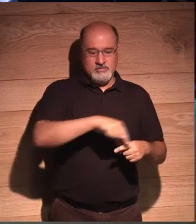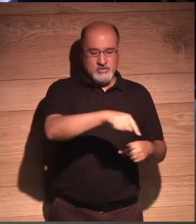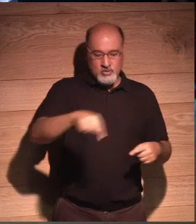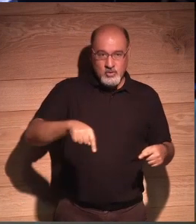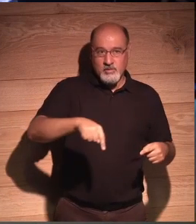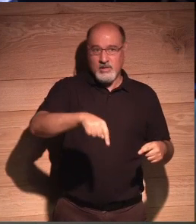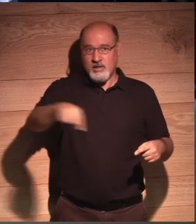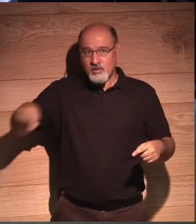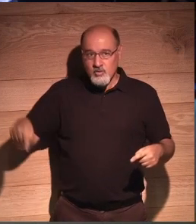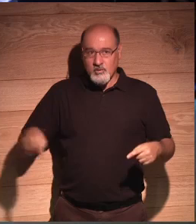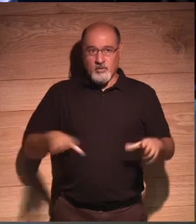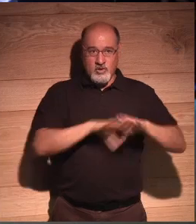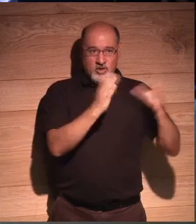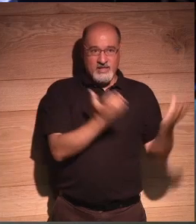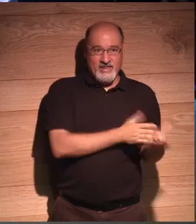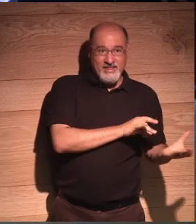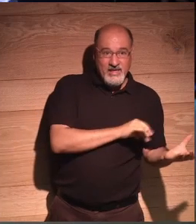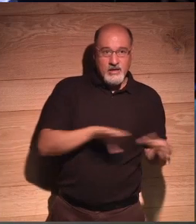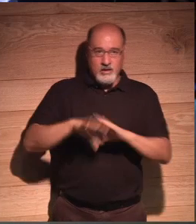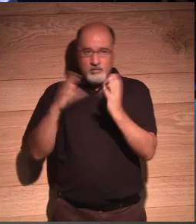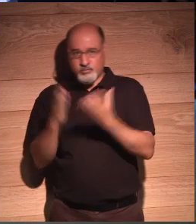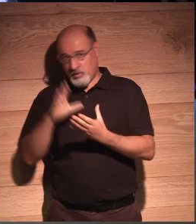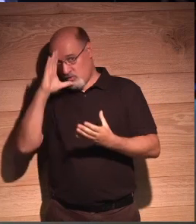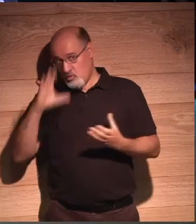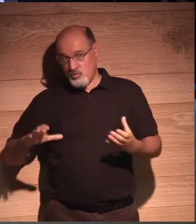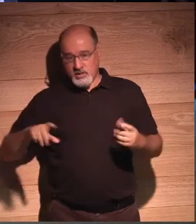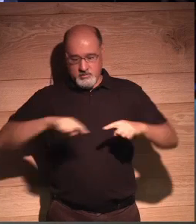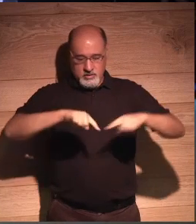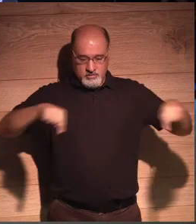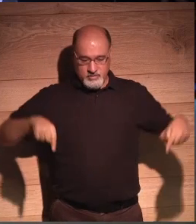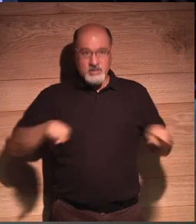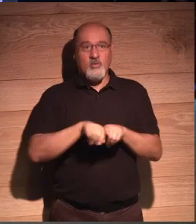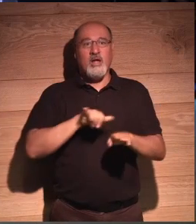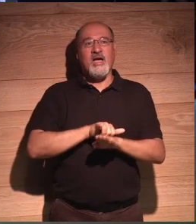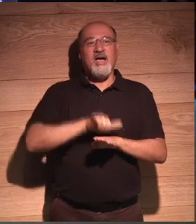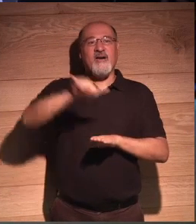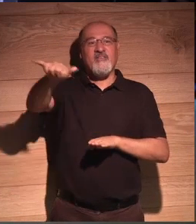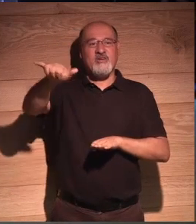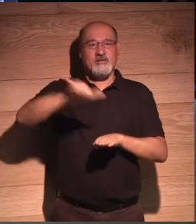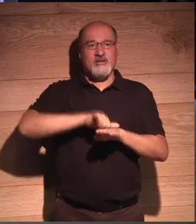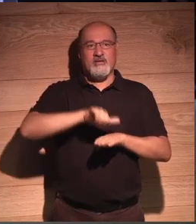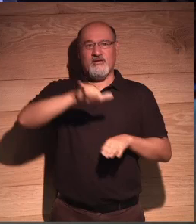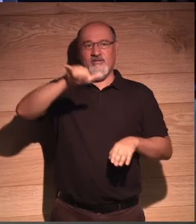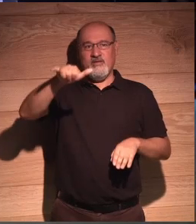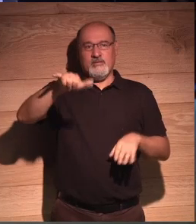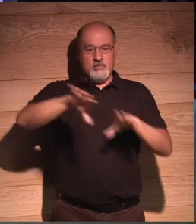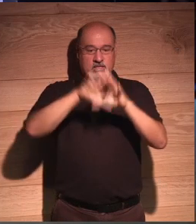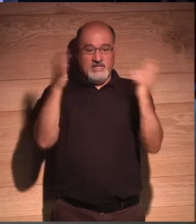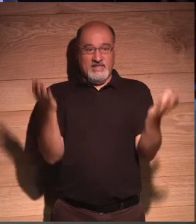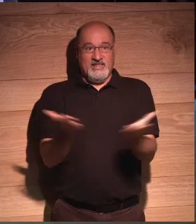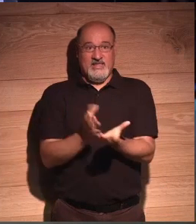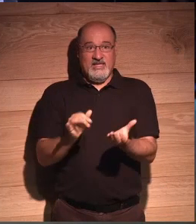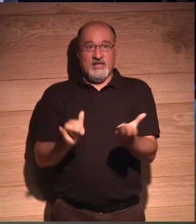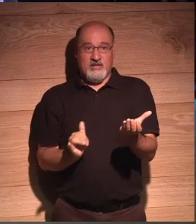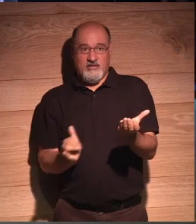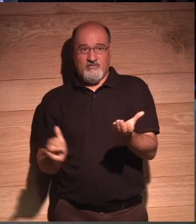curvas, ¿no? Yo creo que eso es una manera fácil de visualizarlo, ¿no? Sí, o como los aviones. Bueno, si tú tienes la bola de la Tierra y